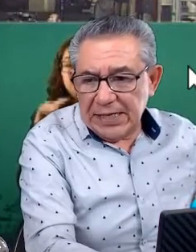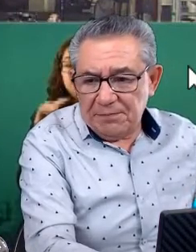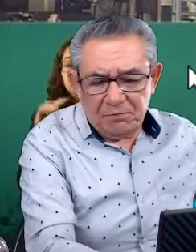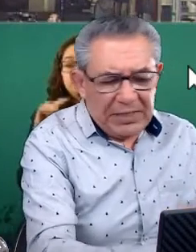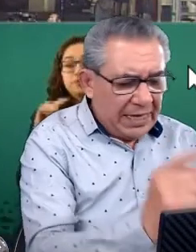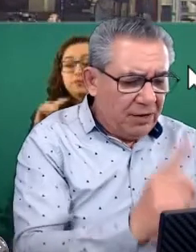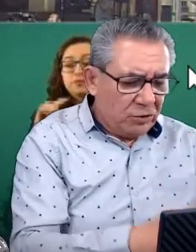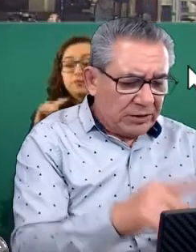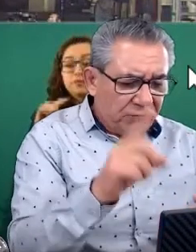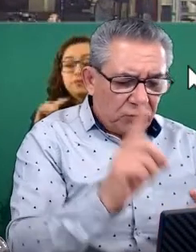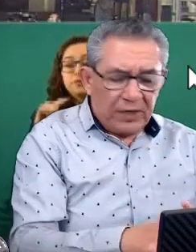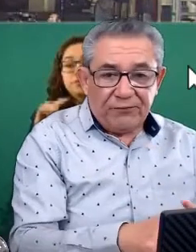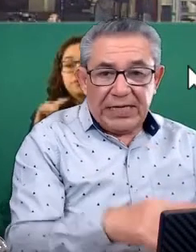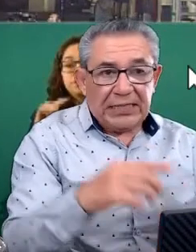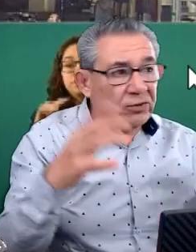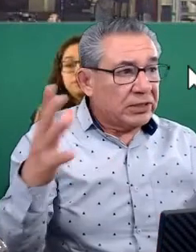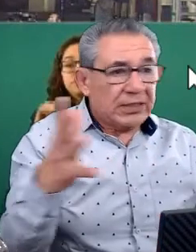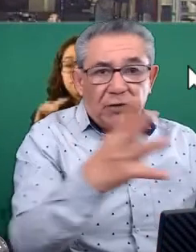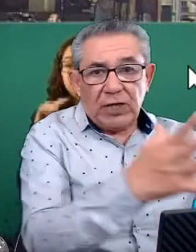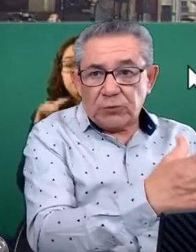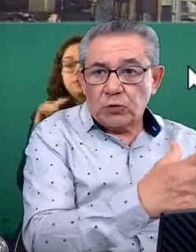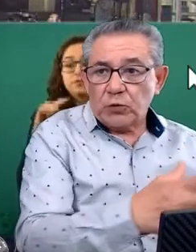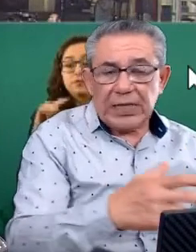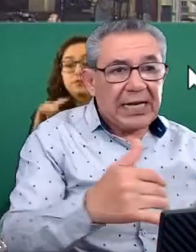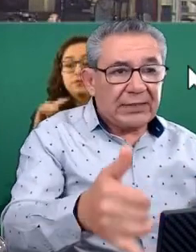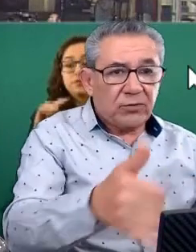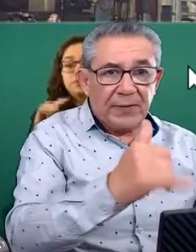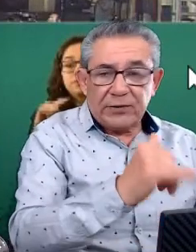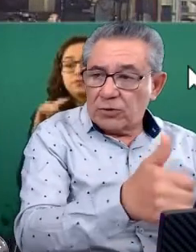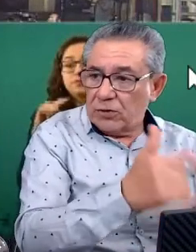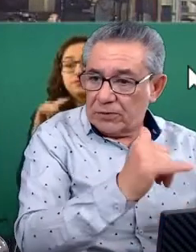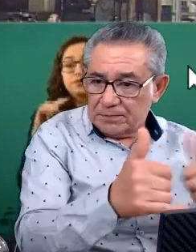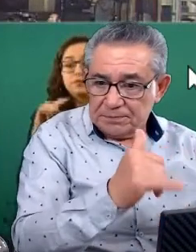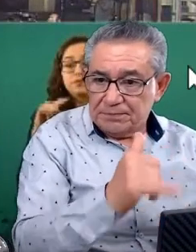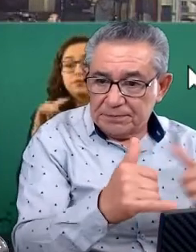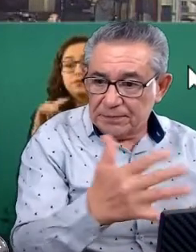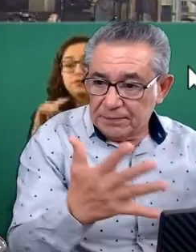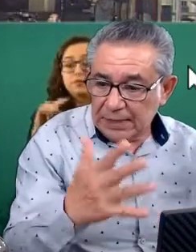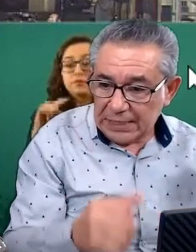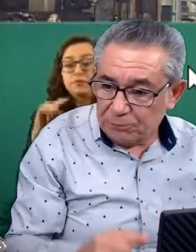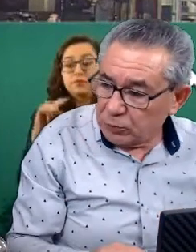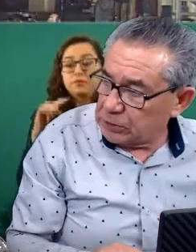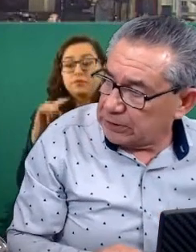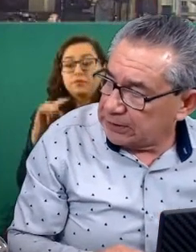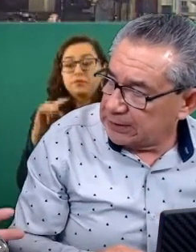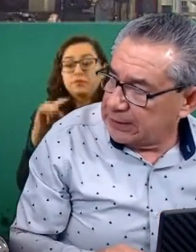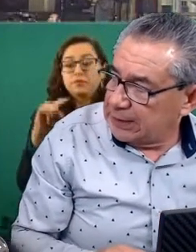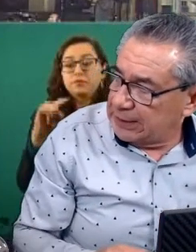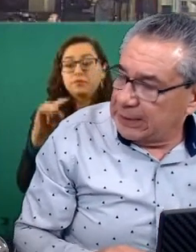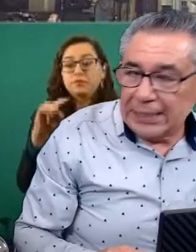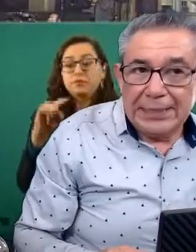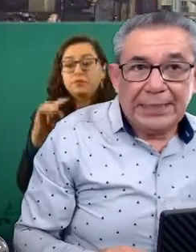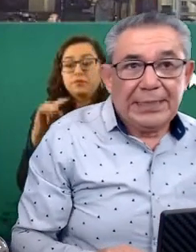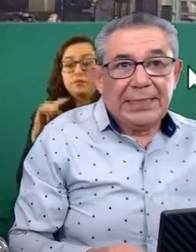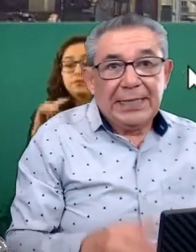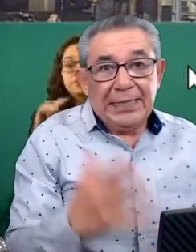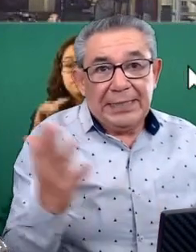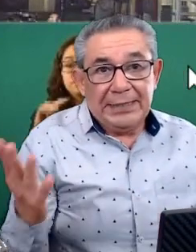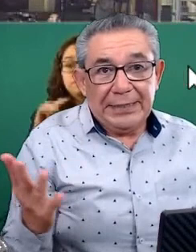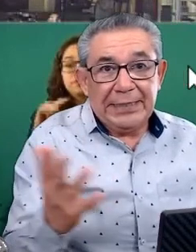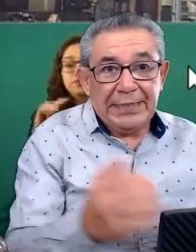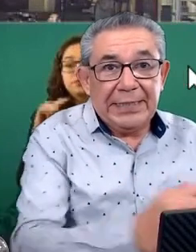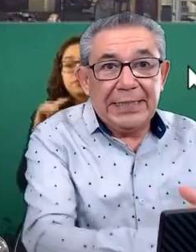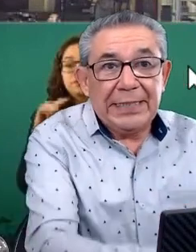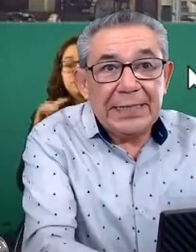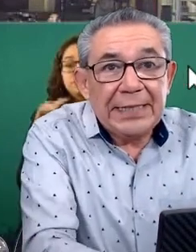documentado. Y tiene videos y fotografías donde está con la tuta tomando... Arreglando el asunto. Arreglando